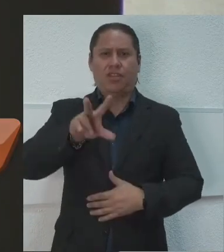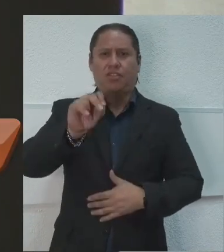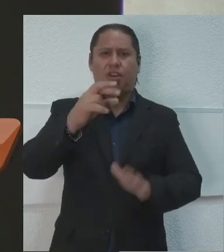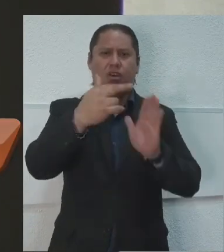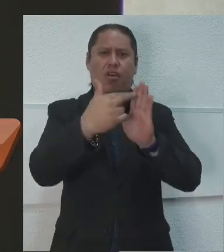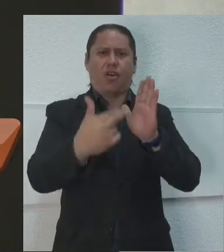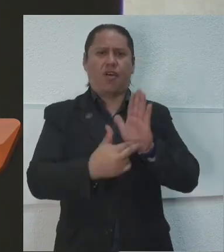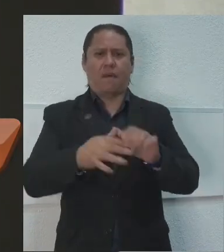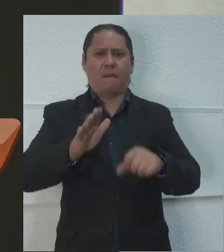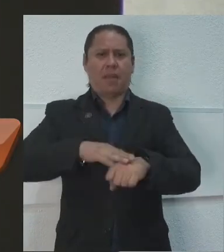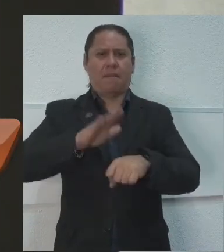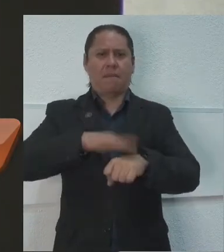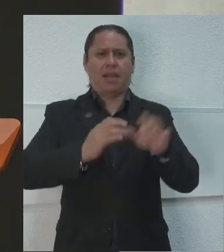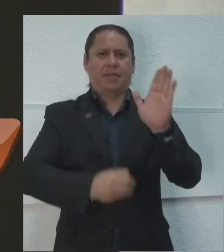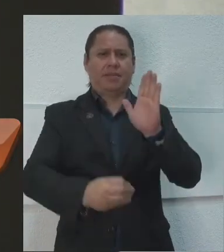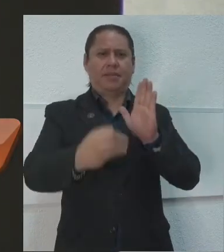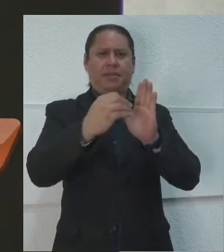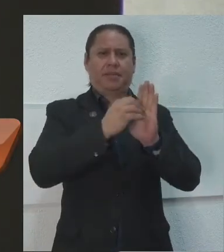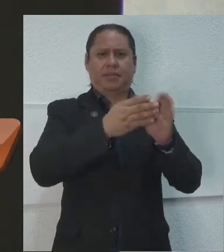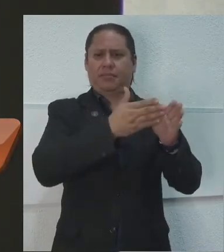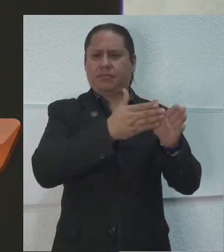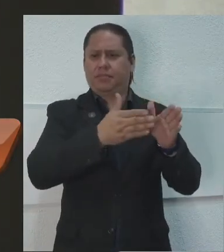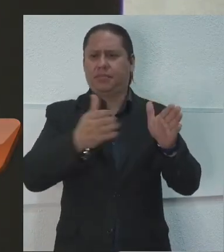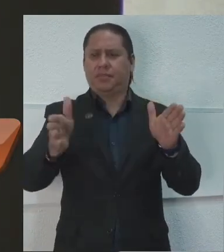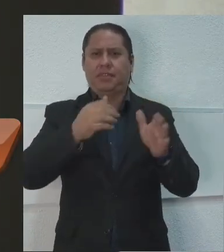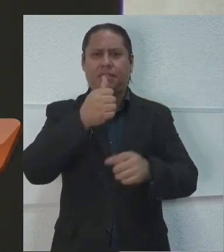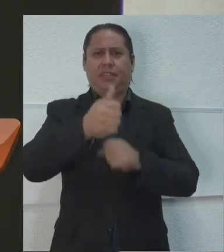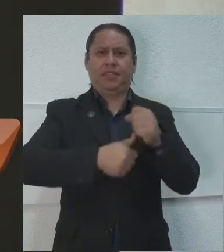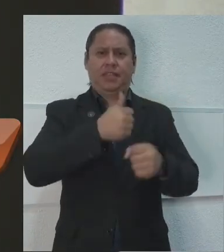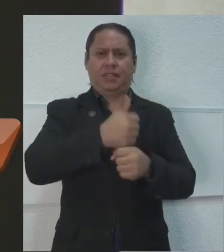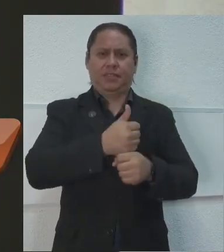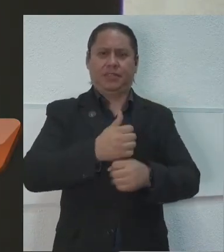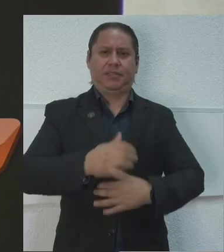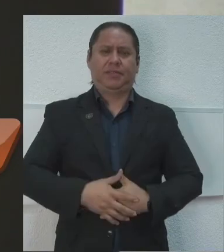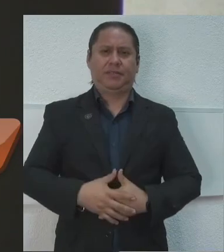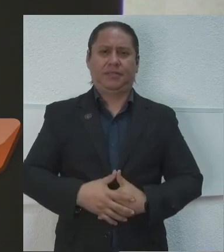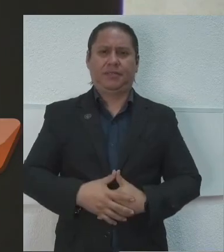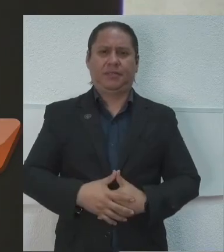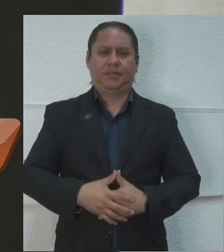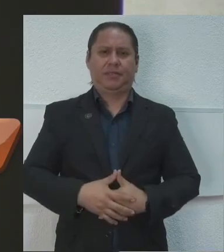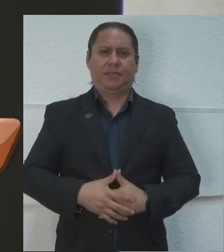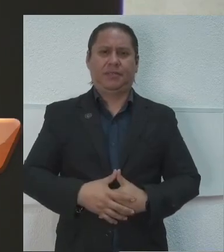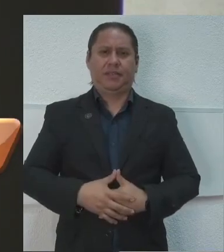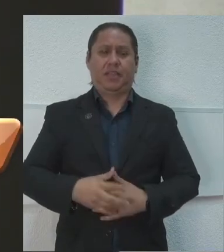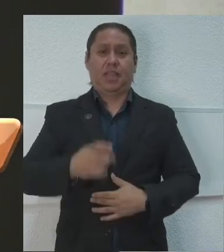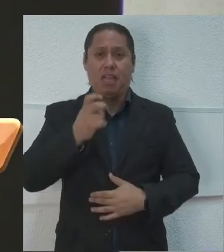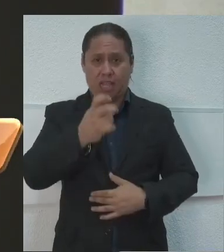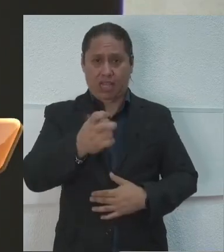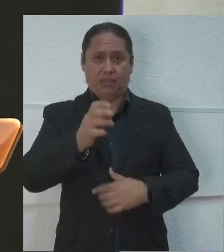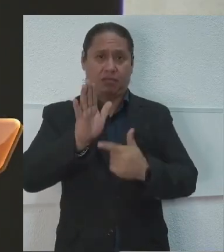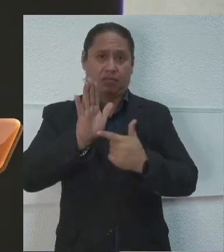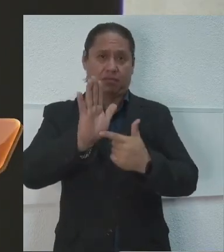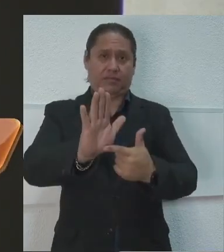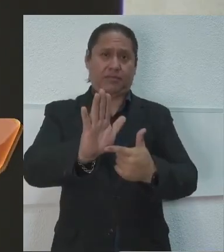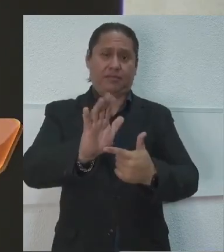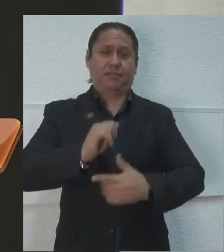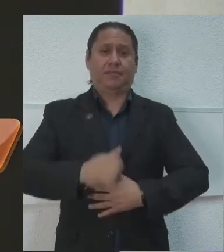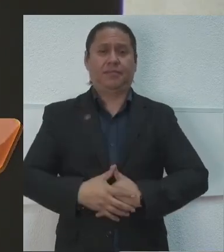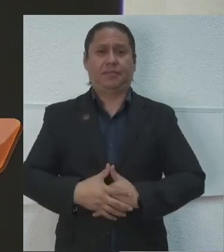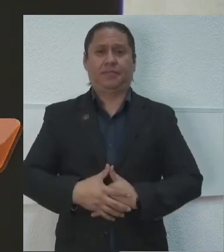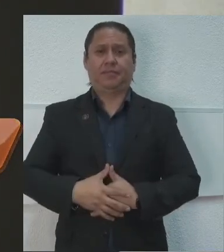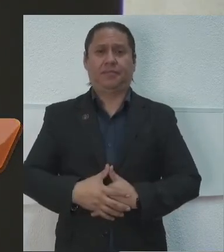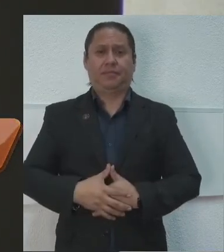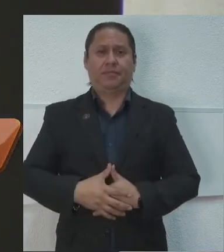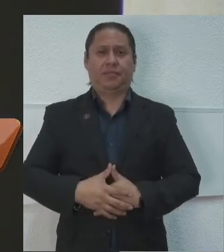reformas constitucionales en lo que resta del sexenio, a pesar de que ellos la propusieron,